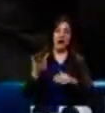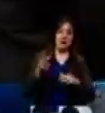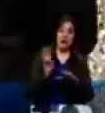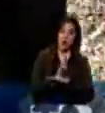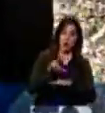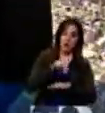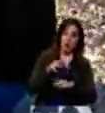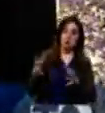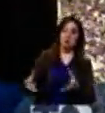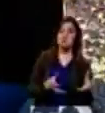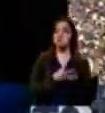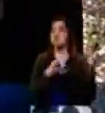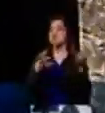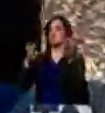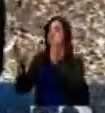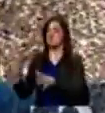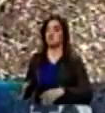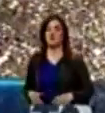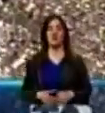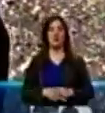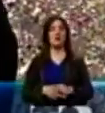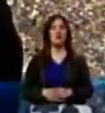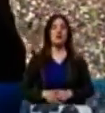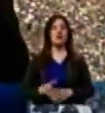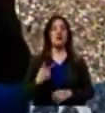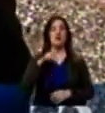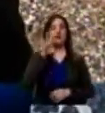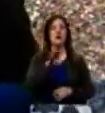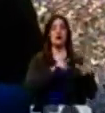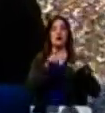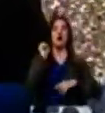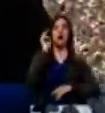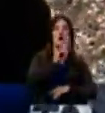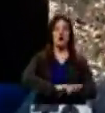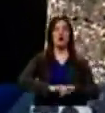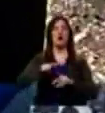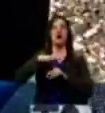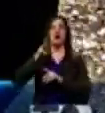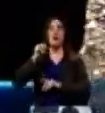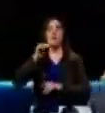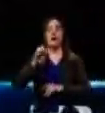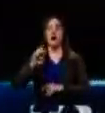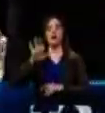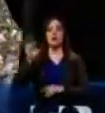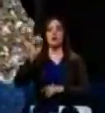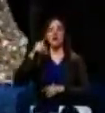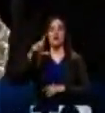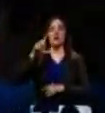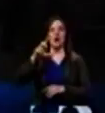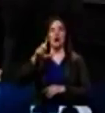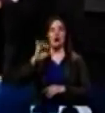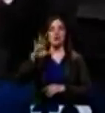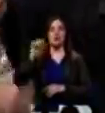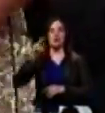puntos que recibimos los árboles. Serían dos en el sur, uno en el Parque Metropolitano del Sur y otro en la planta de Maceo, que está